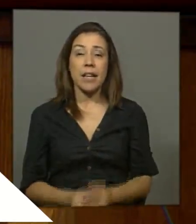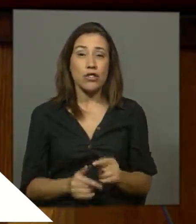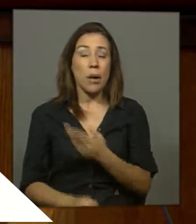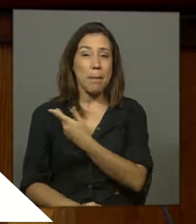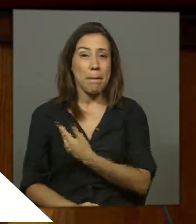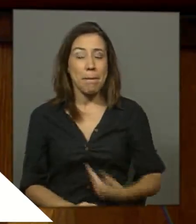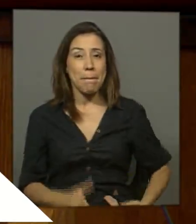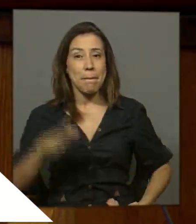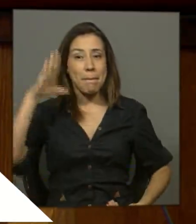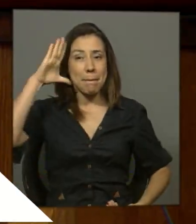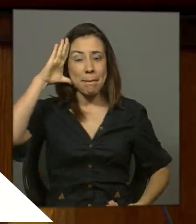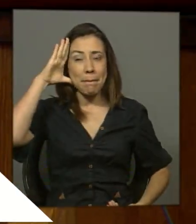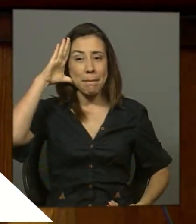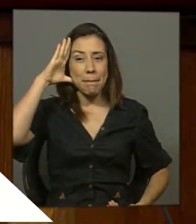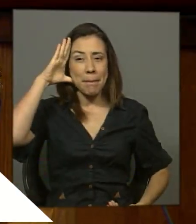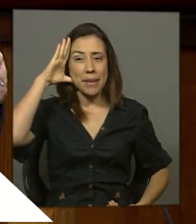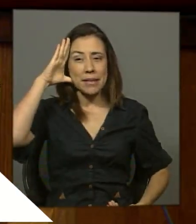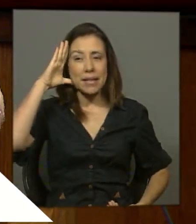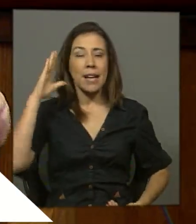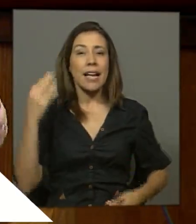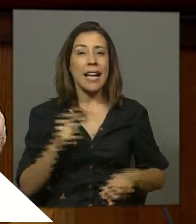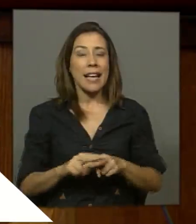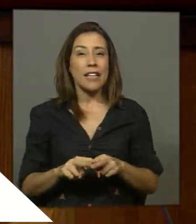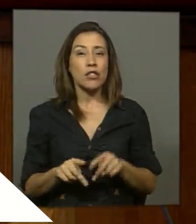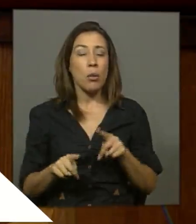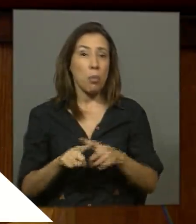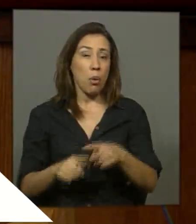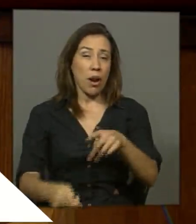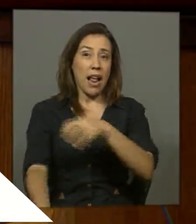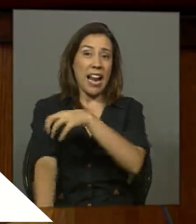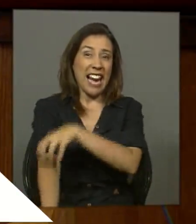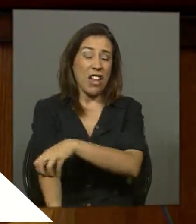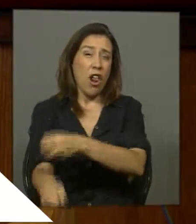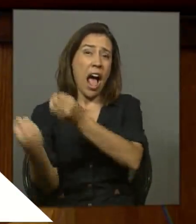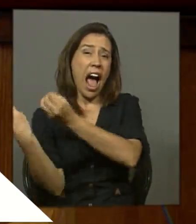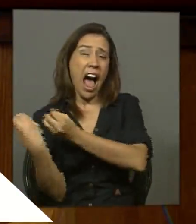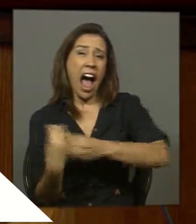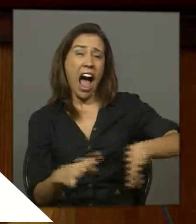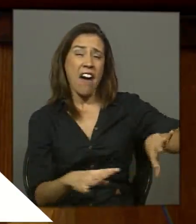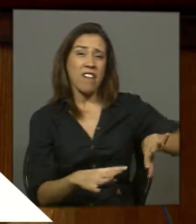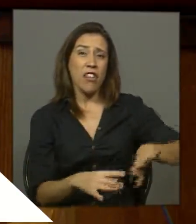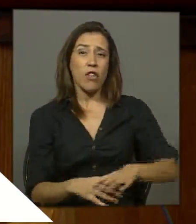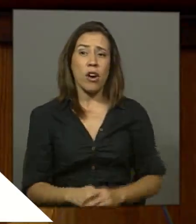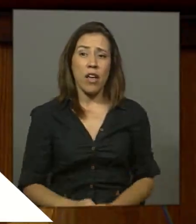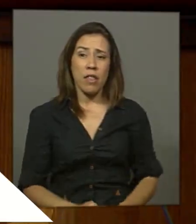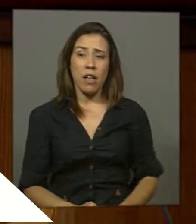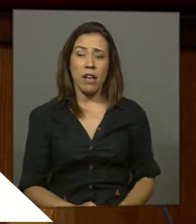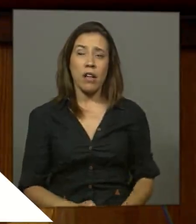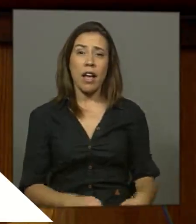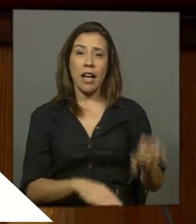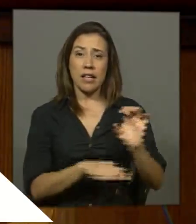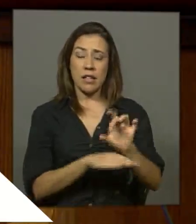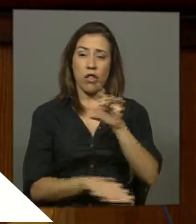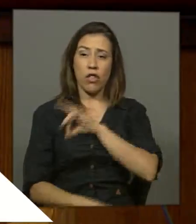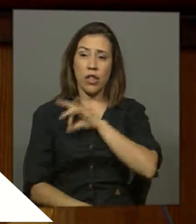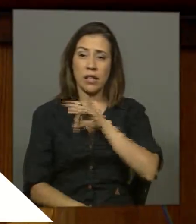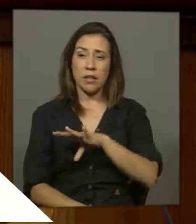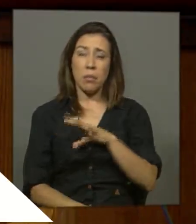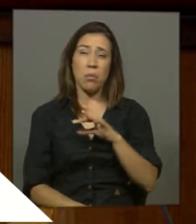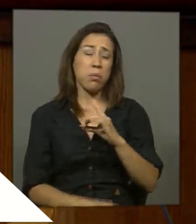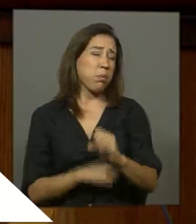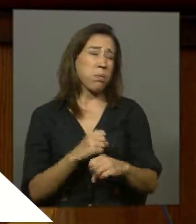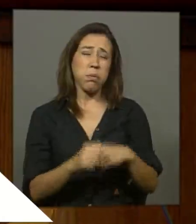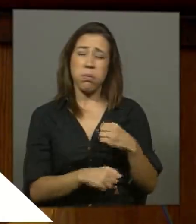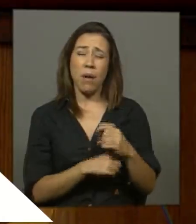presidenta bachil eso es lo que ha hecho por esa región tan abandonada de frente a la cual el estado de chile durante